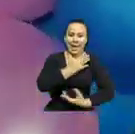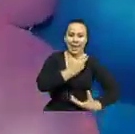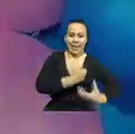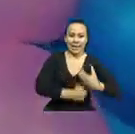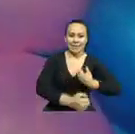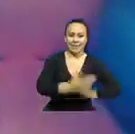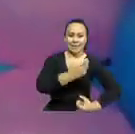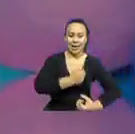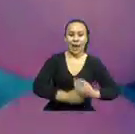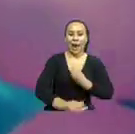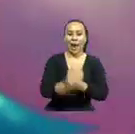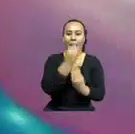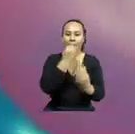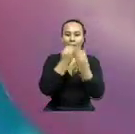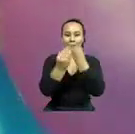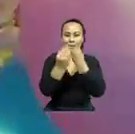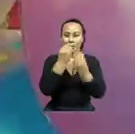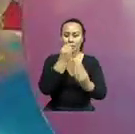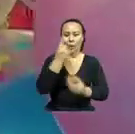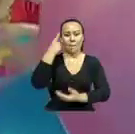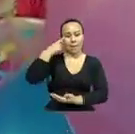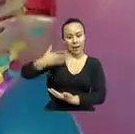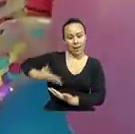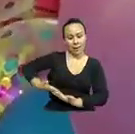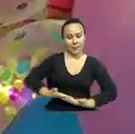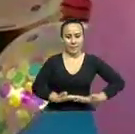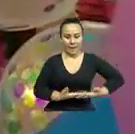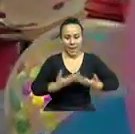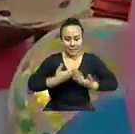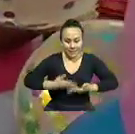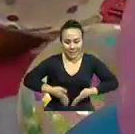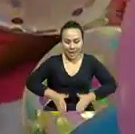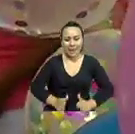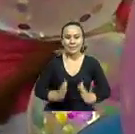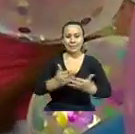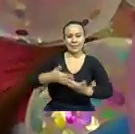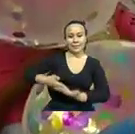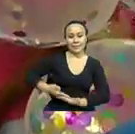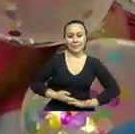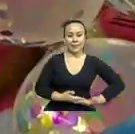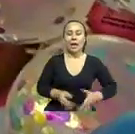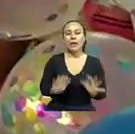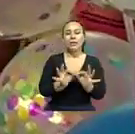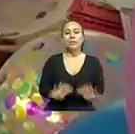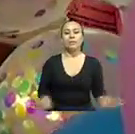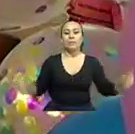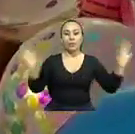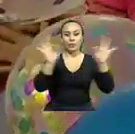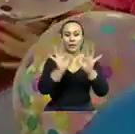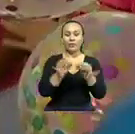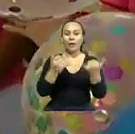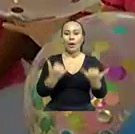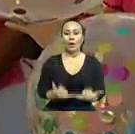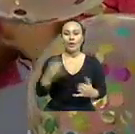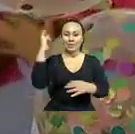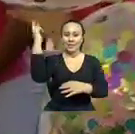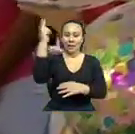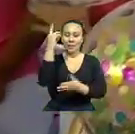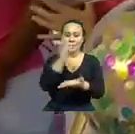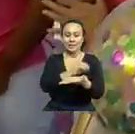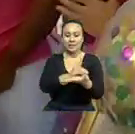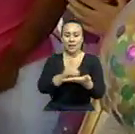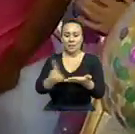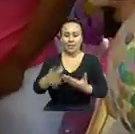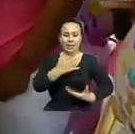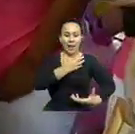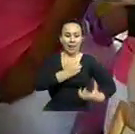único alimento para los recién nacidos, sobre todo en sus primeros meses. Hoy estamos celebrando esa semana